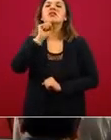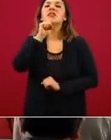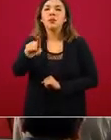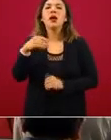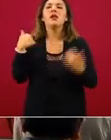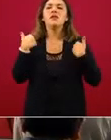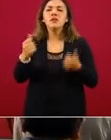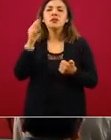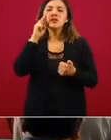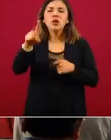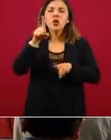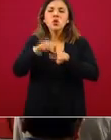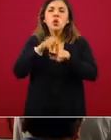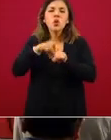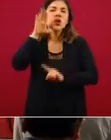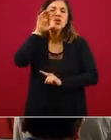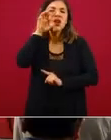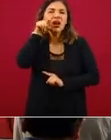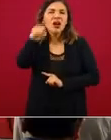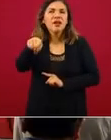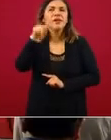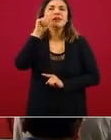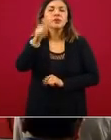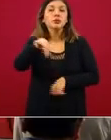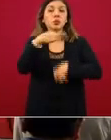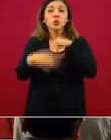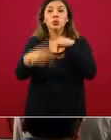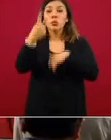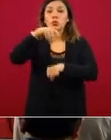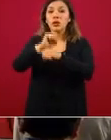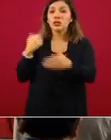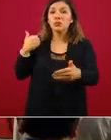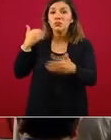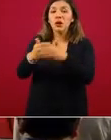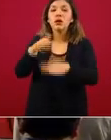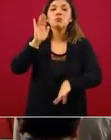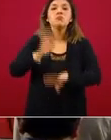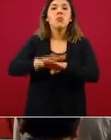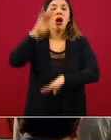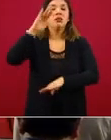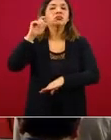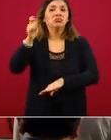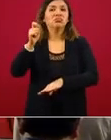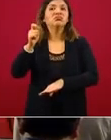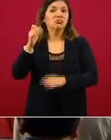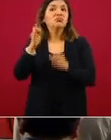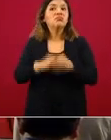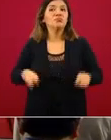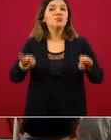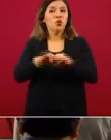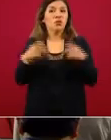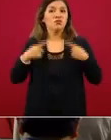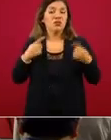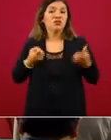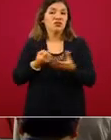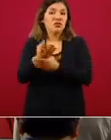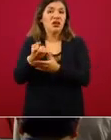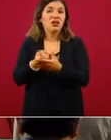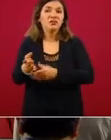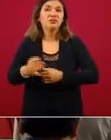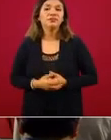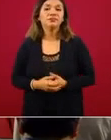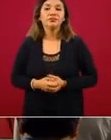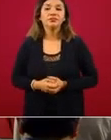en la línea naranja, que la última semana se había incrementado de forma sustancial el movimiento.